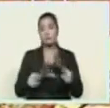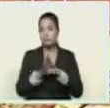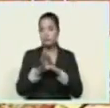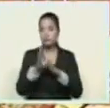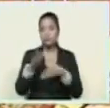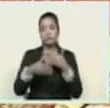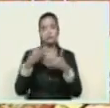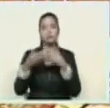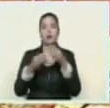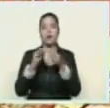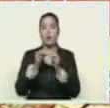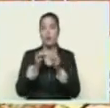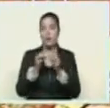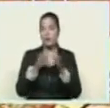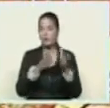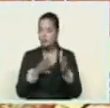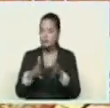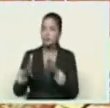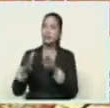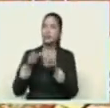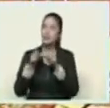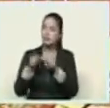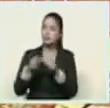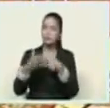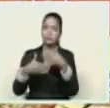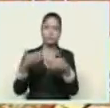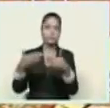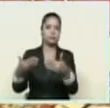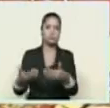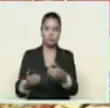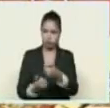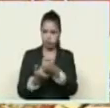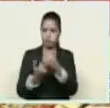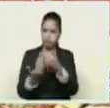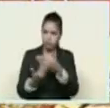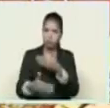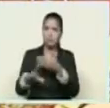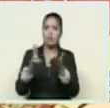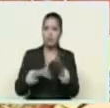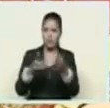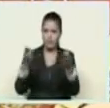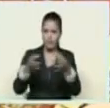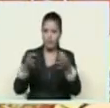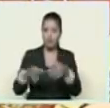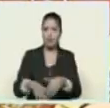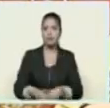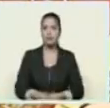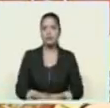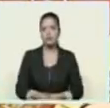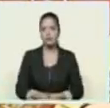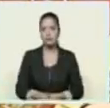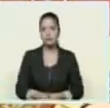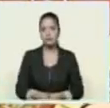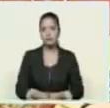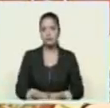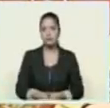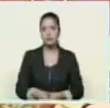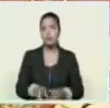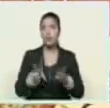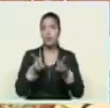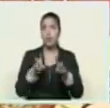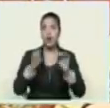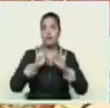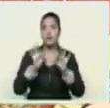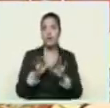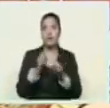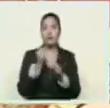recuperación sostenida sostenible' verdadera de una nueva